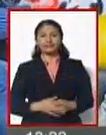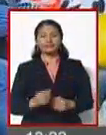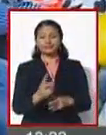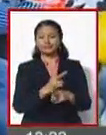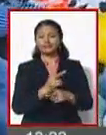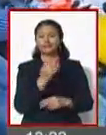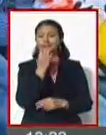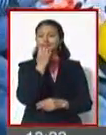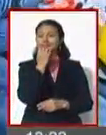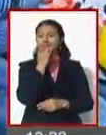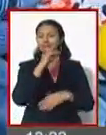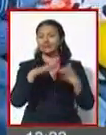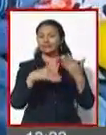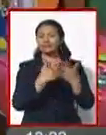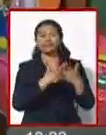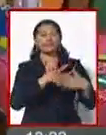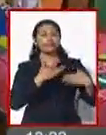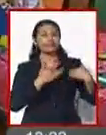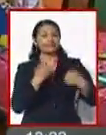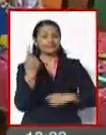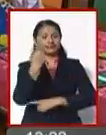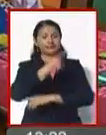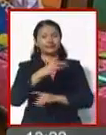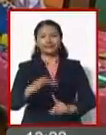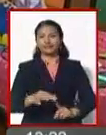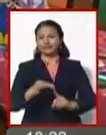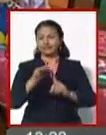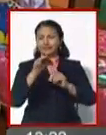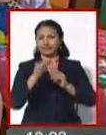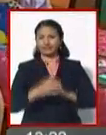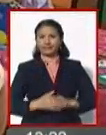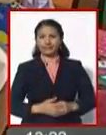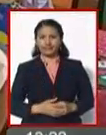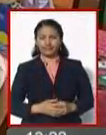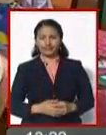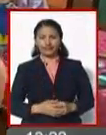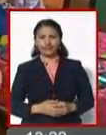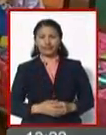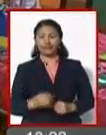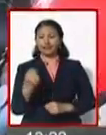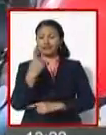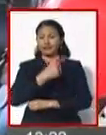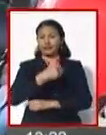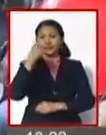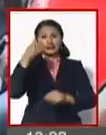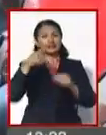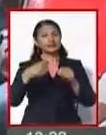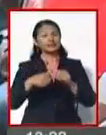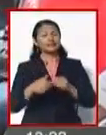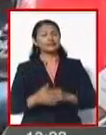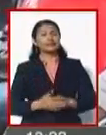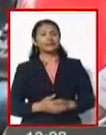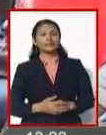quienes cuidan y aman con todo el corazón. Es un día muy especial, bueno, uno este día recuerda pues